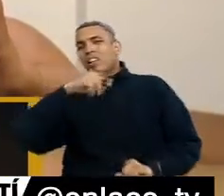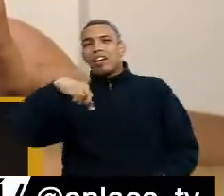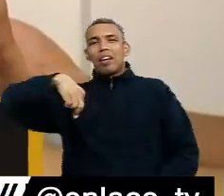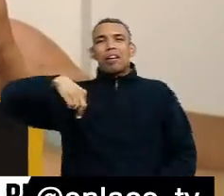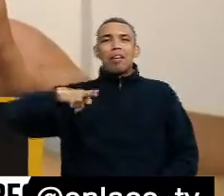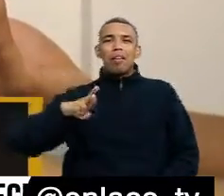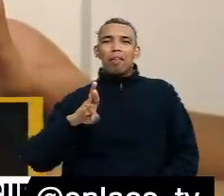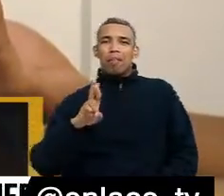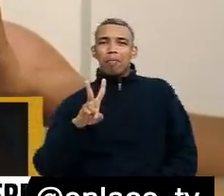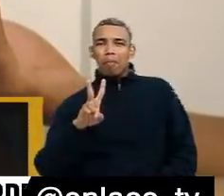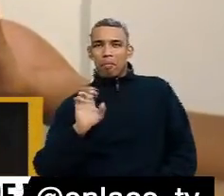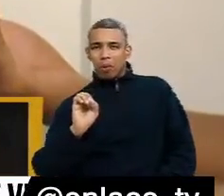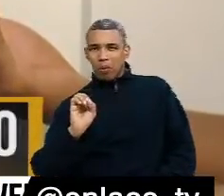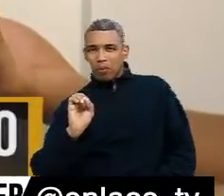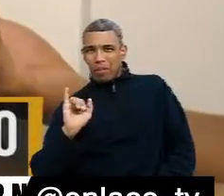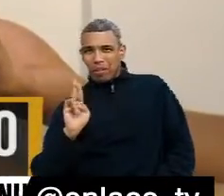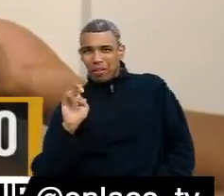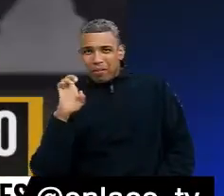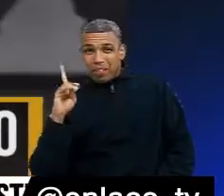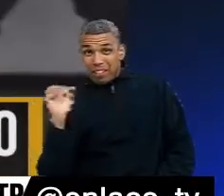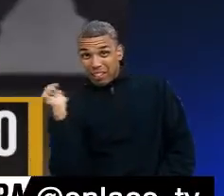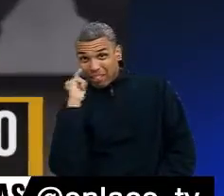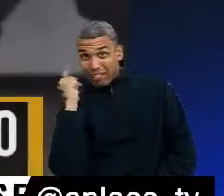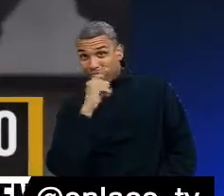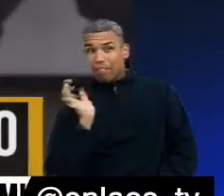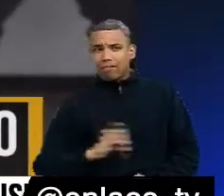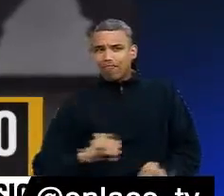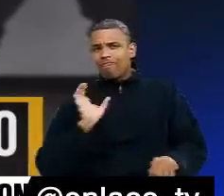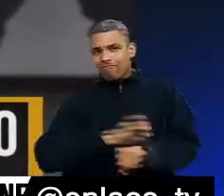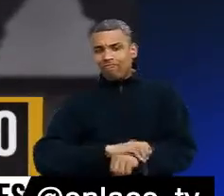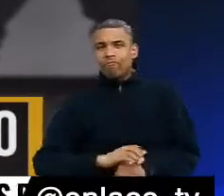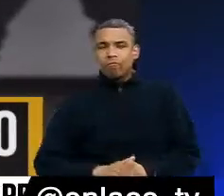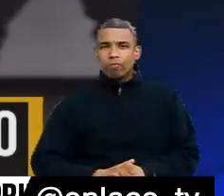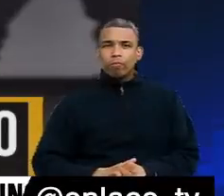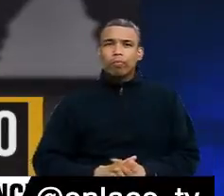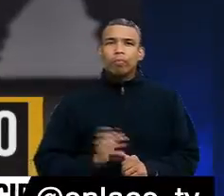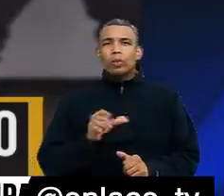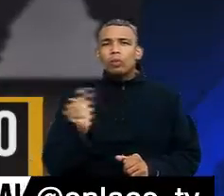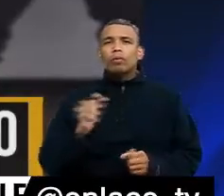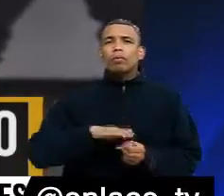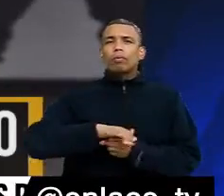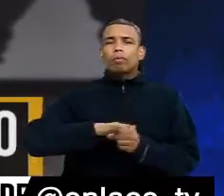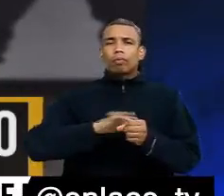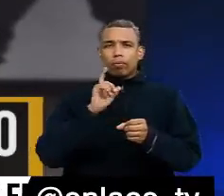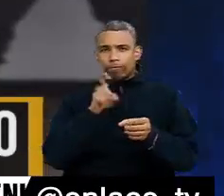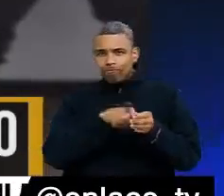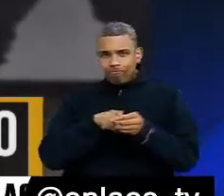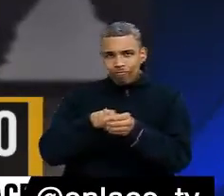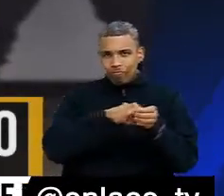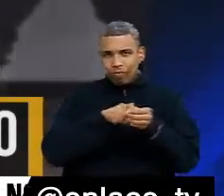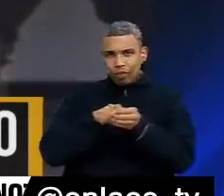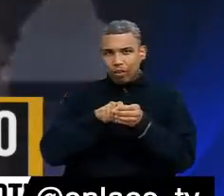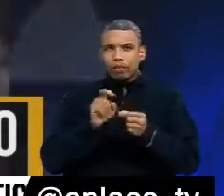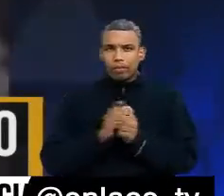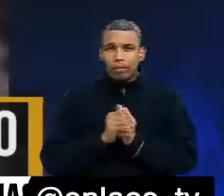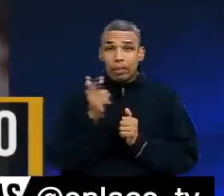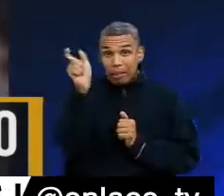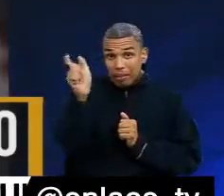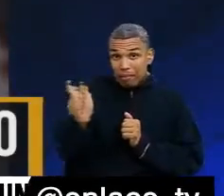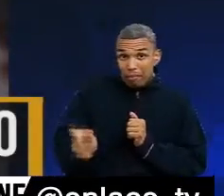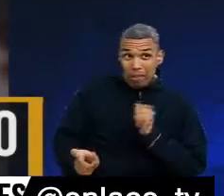incautándosele el bolso que se le había hurtado a la... El otro hecho se presentó en el barrio Las Granjas cuando el presunto delincuente se aprovechó del descuido